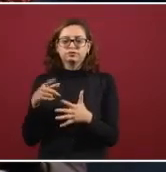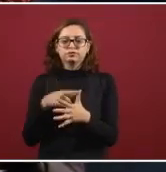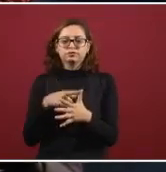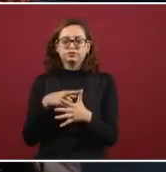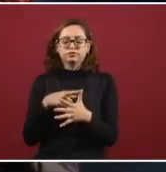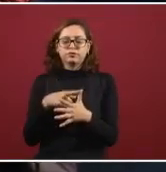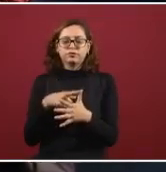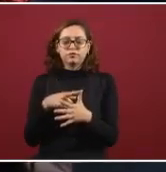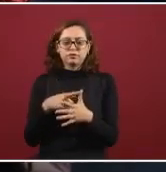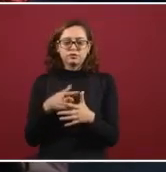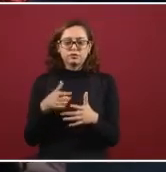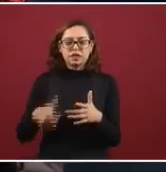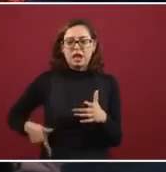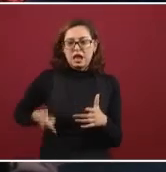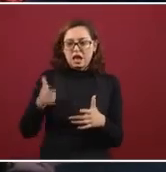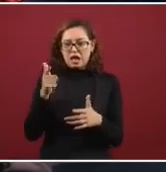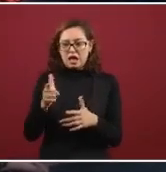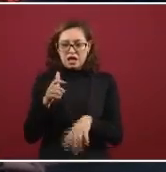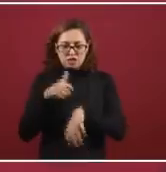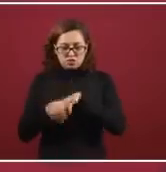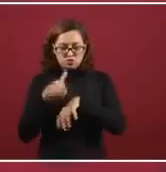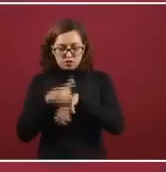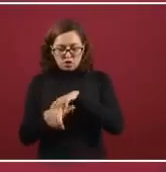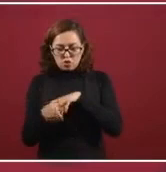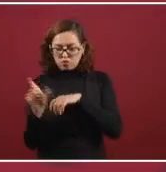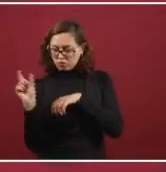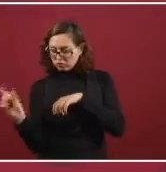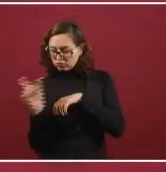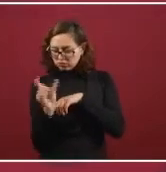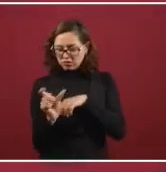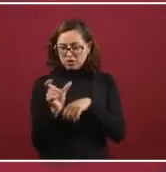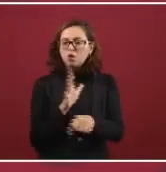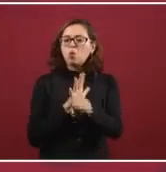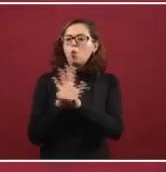serie y cuál es el delito que se cometió con esa arma.